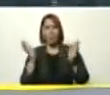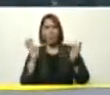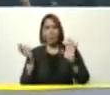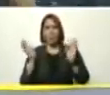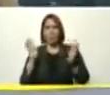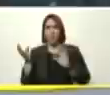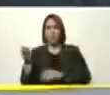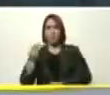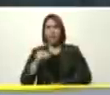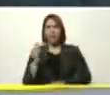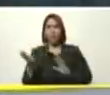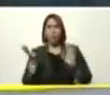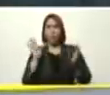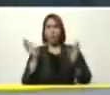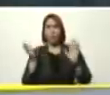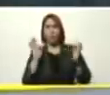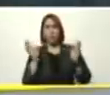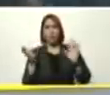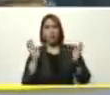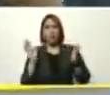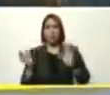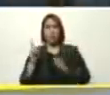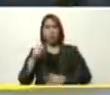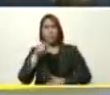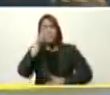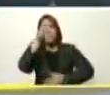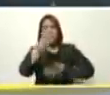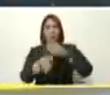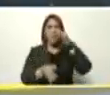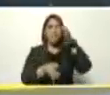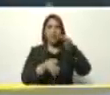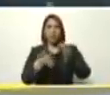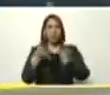Más que conversando, él explicándome